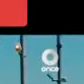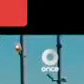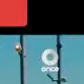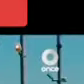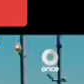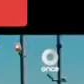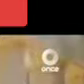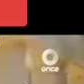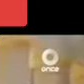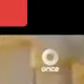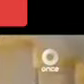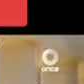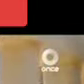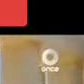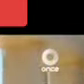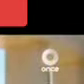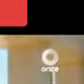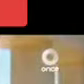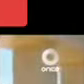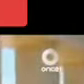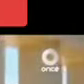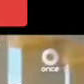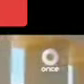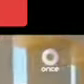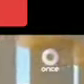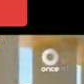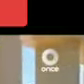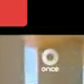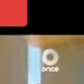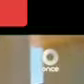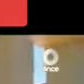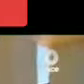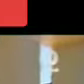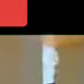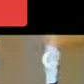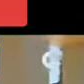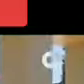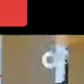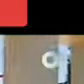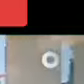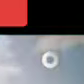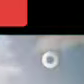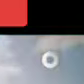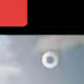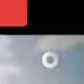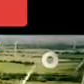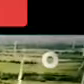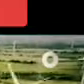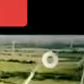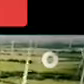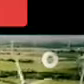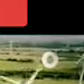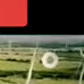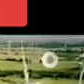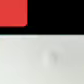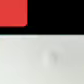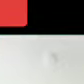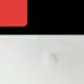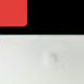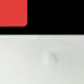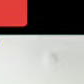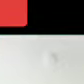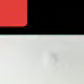pasado que les entregaron millonarios recursos del erario. Por ejemplo, la española Iberdrola